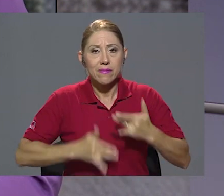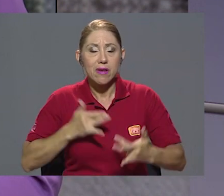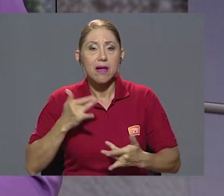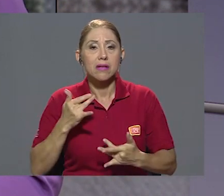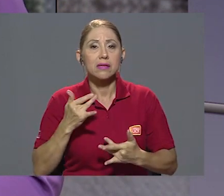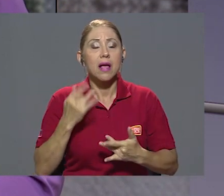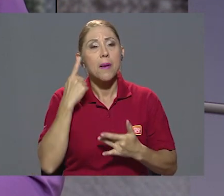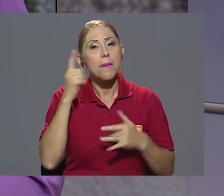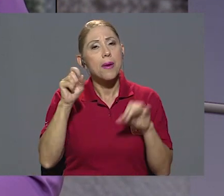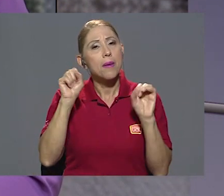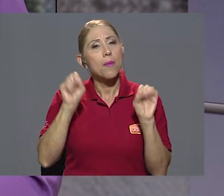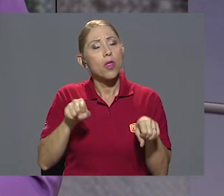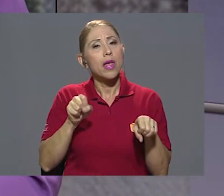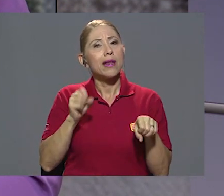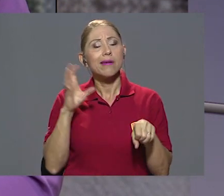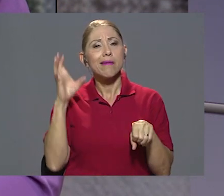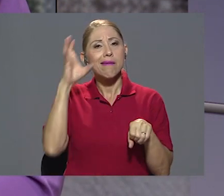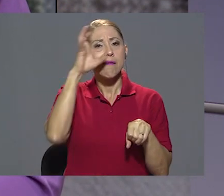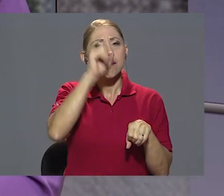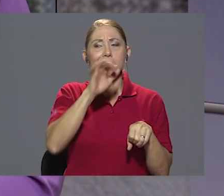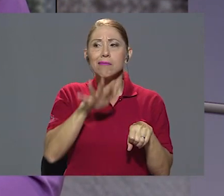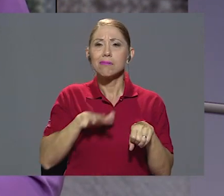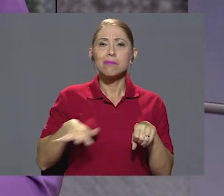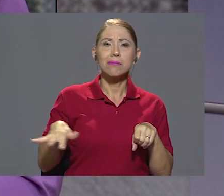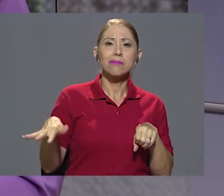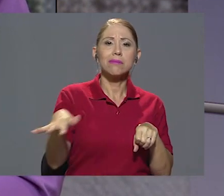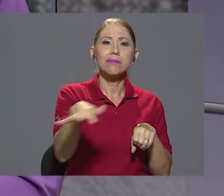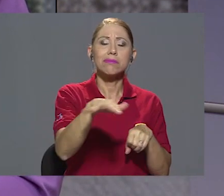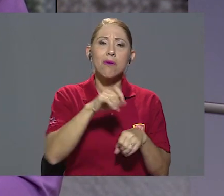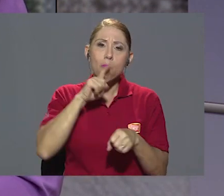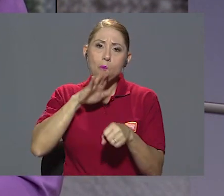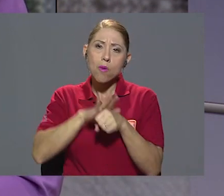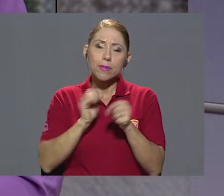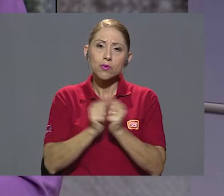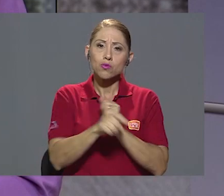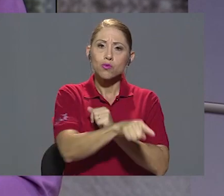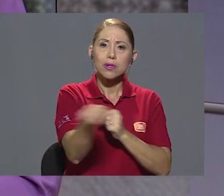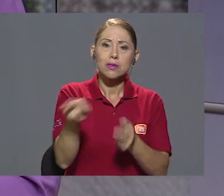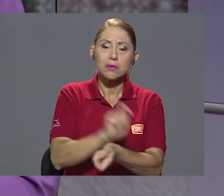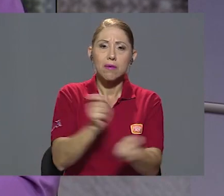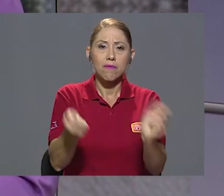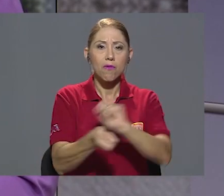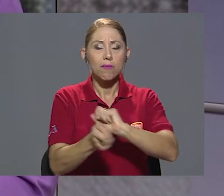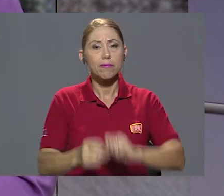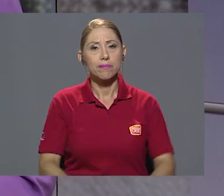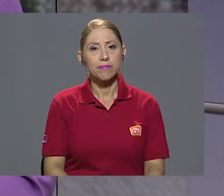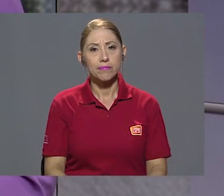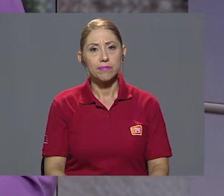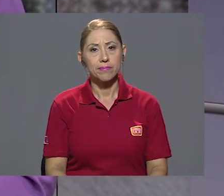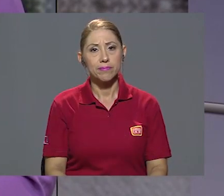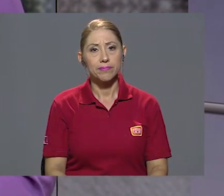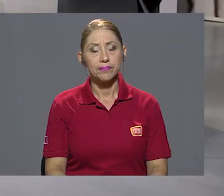sensibilidades para poder leer el entorno, comprometernos con él y transformarlo.